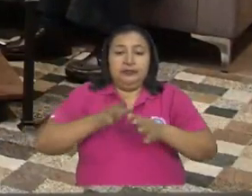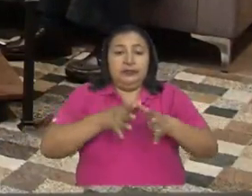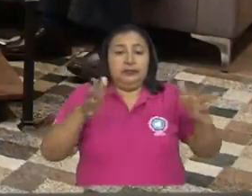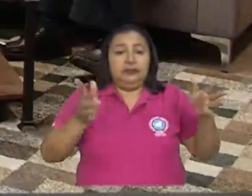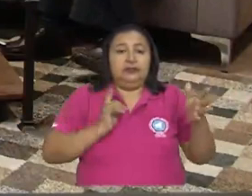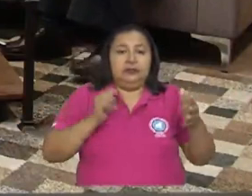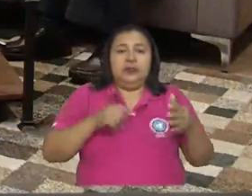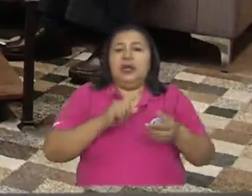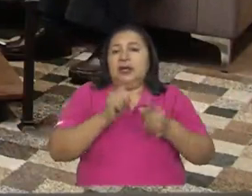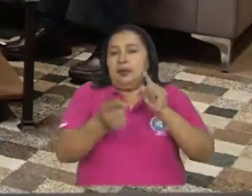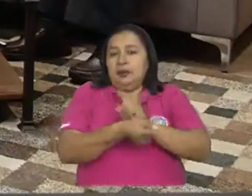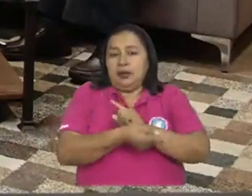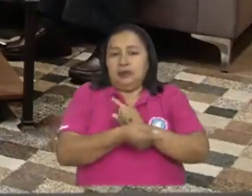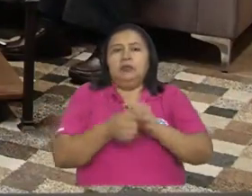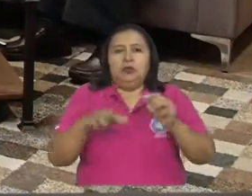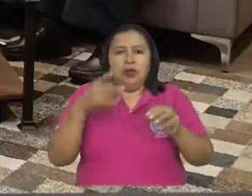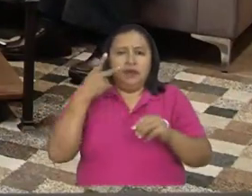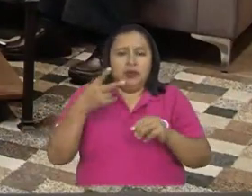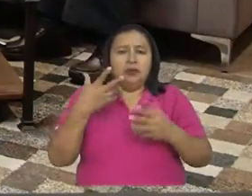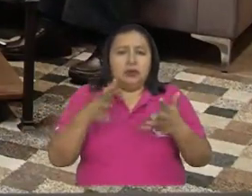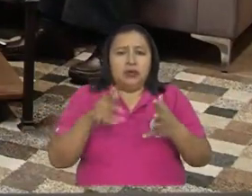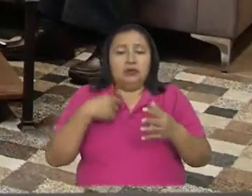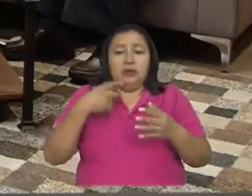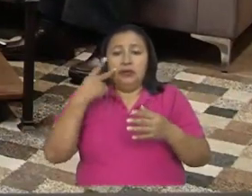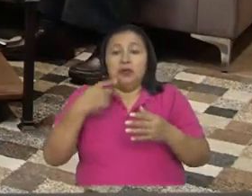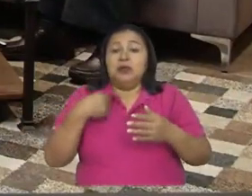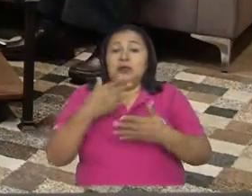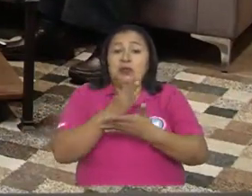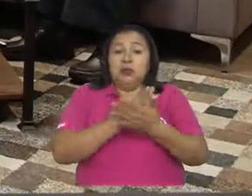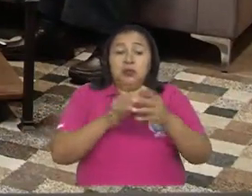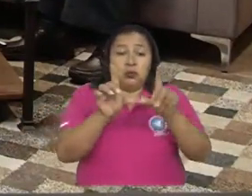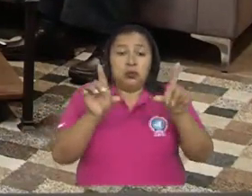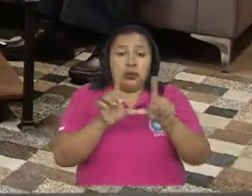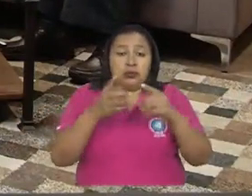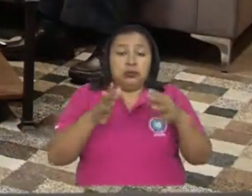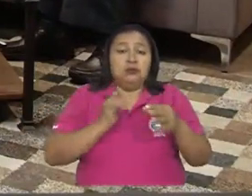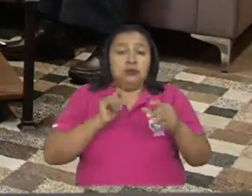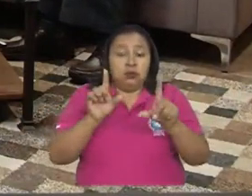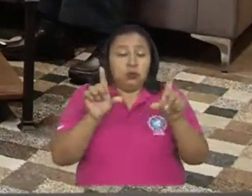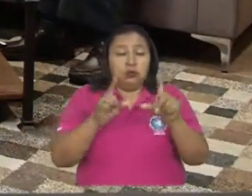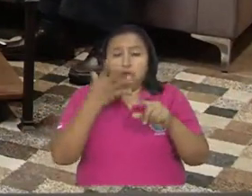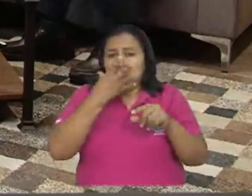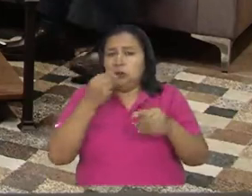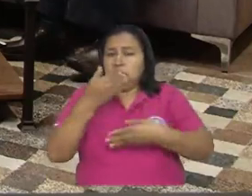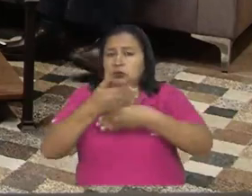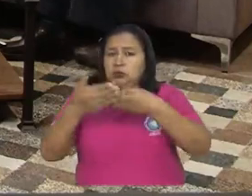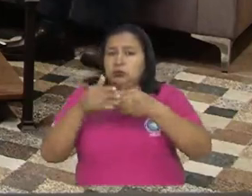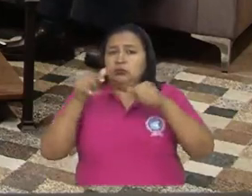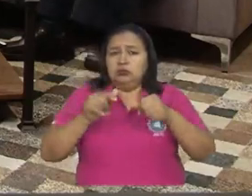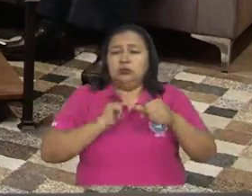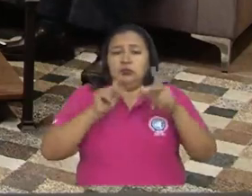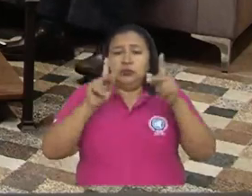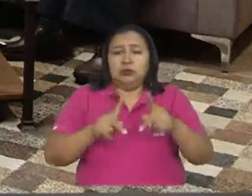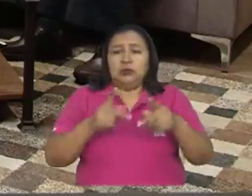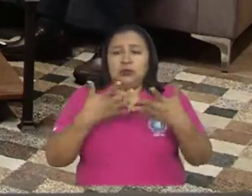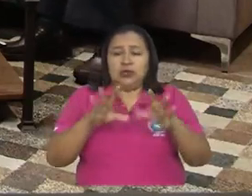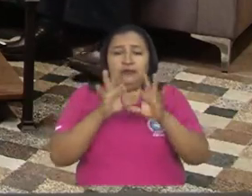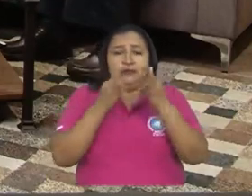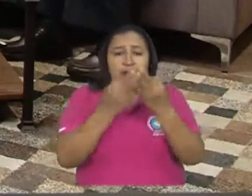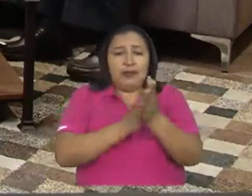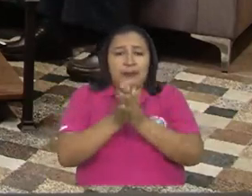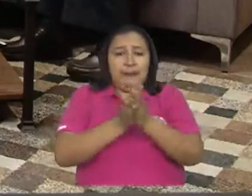te cambia. Vos has visto ahorita que ya se despejó esa zona, con qué construcciones tan bonitas están haciendo al lado ahí, la gente. Las familias ya están